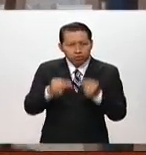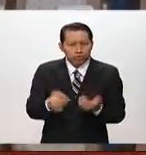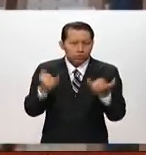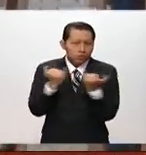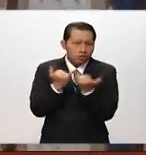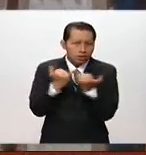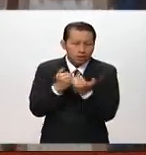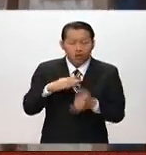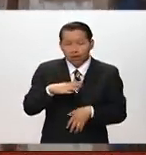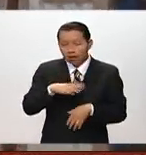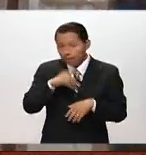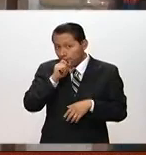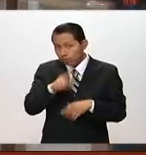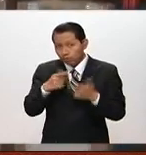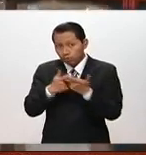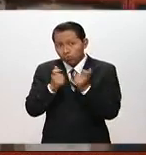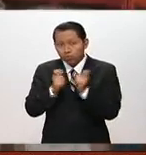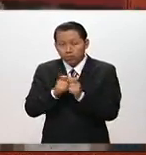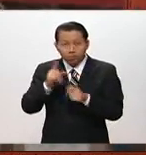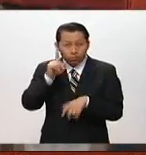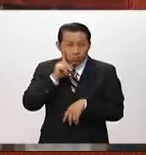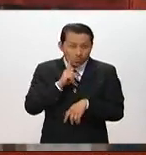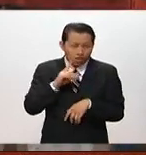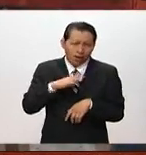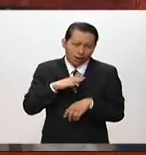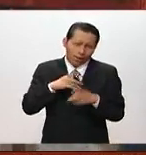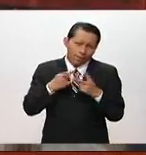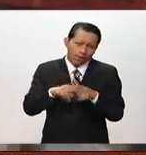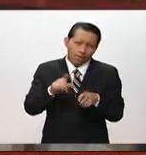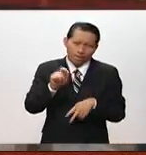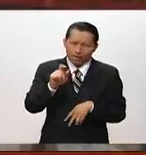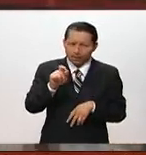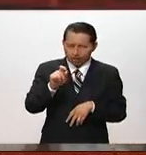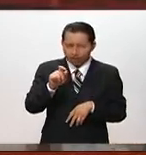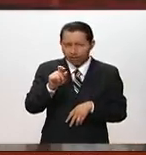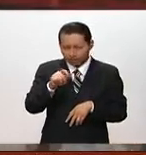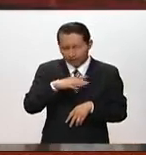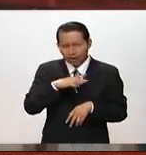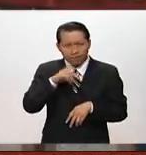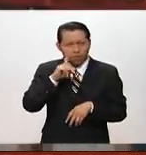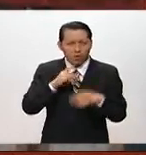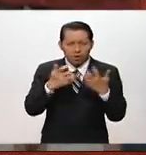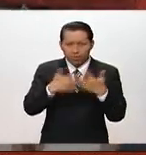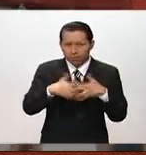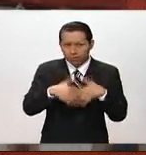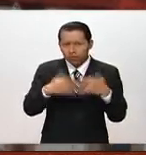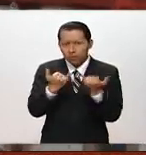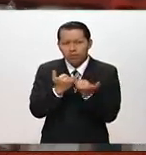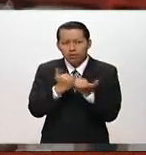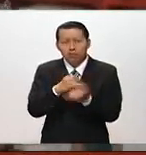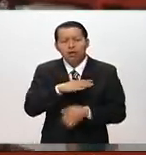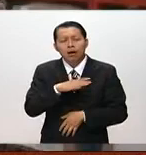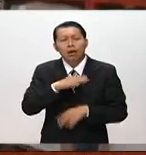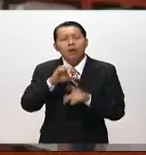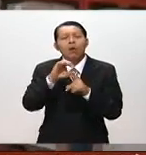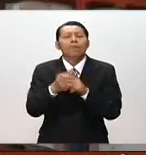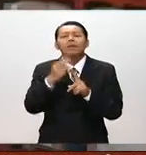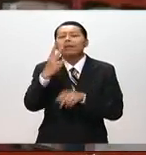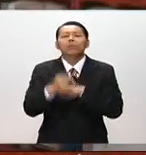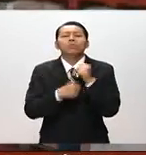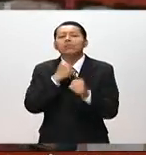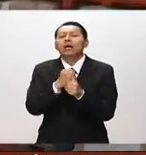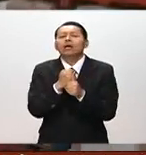a un grupo de señoras. Iniciamos con 20 en Canacintra, de mujeres empresarias. Hoy parte del comité 2 años